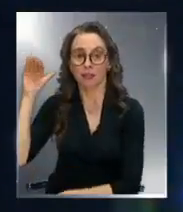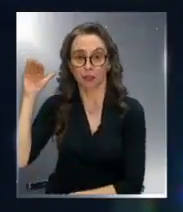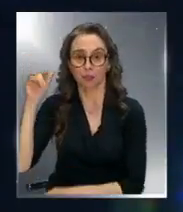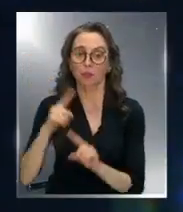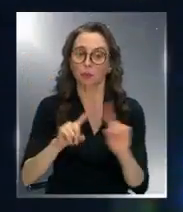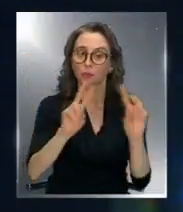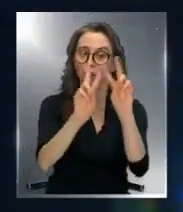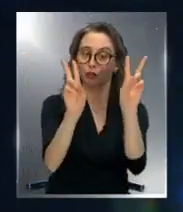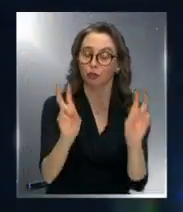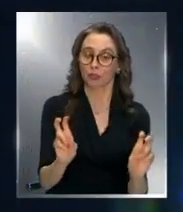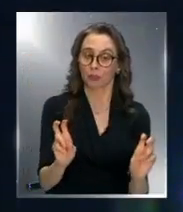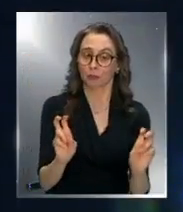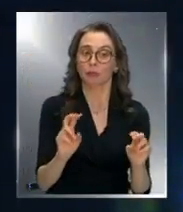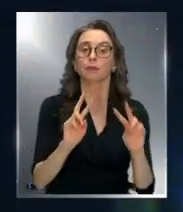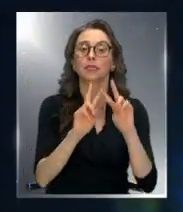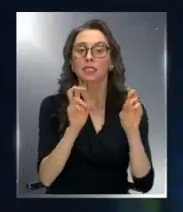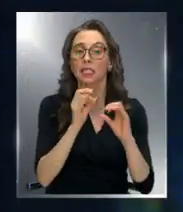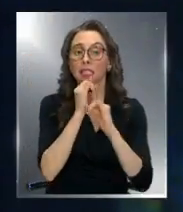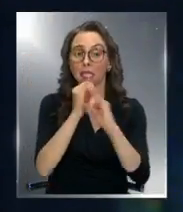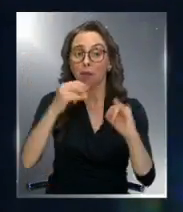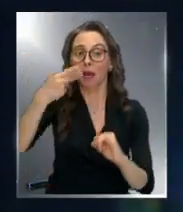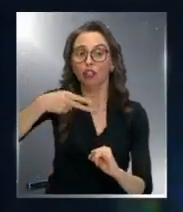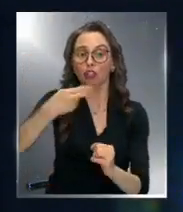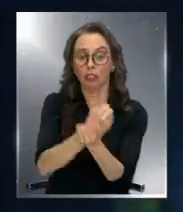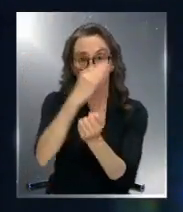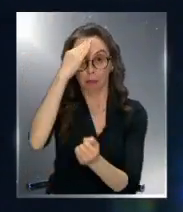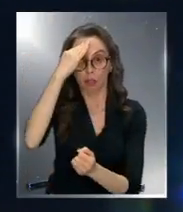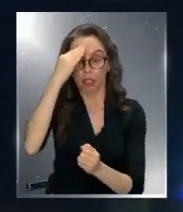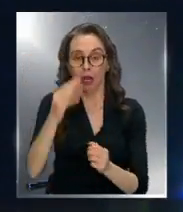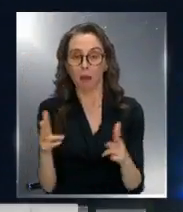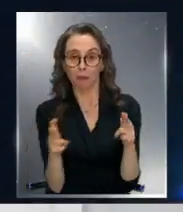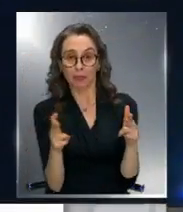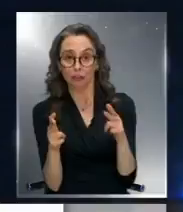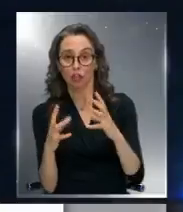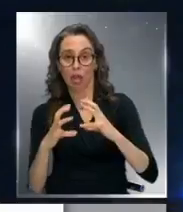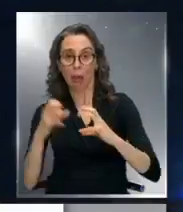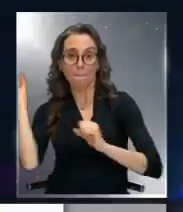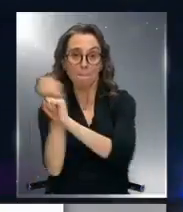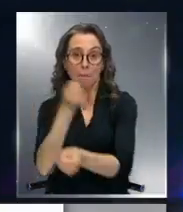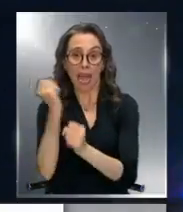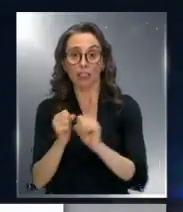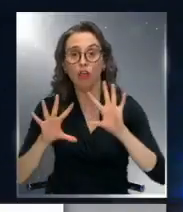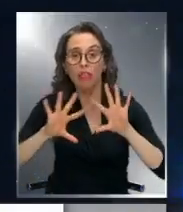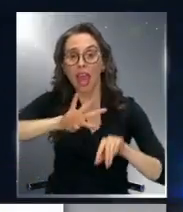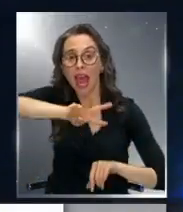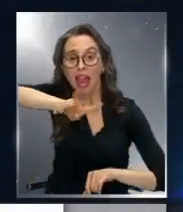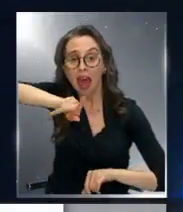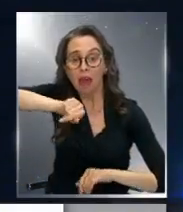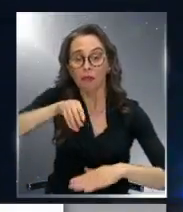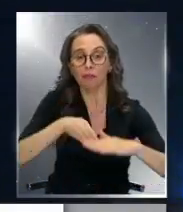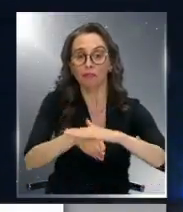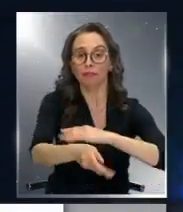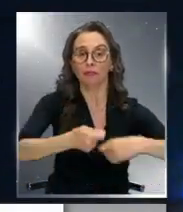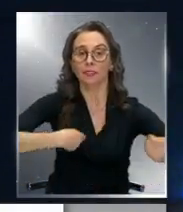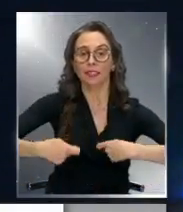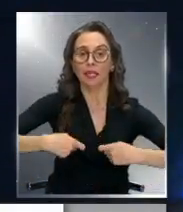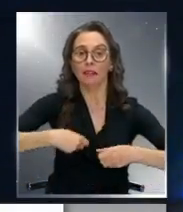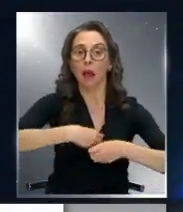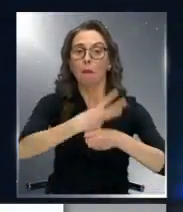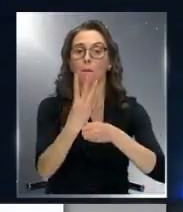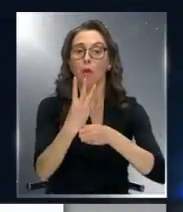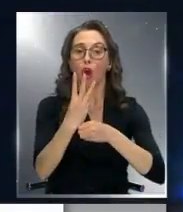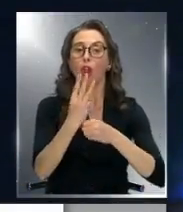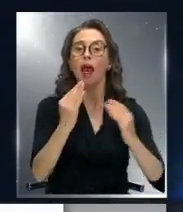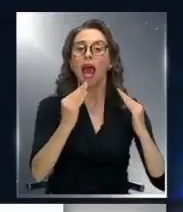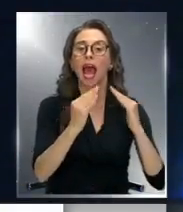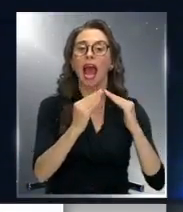Cambiemos de tema ahora a la agenda policial, porque con armas de fuego y martillos, un grupo de 10 delincuentes ingresó a una tienda del mall Casa Costanera,